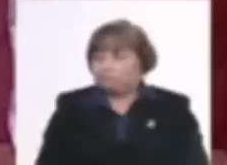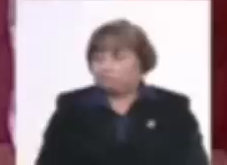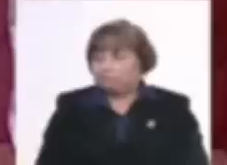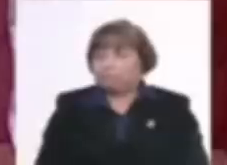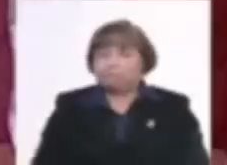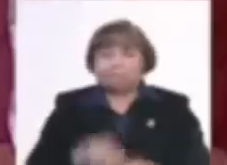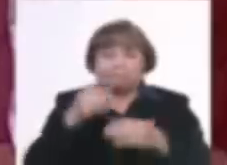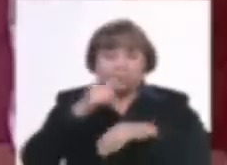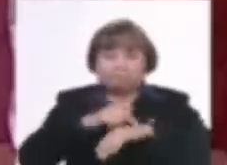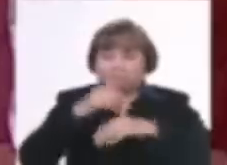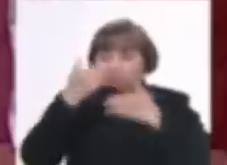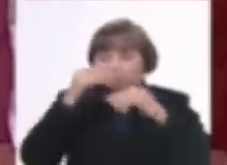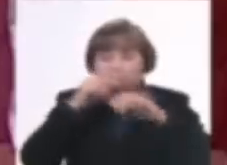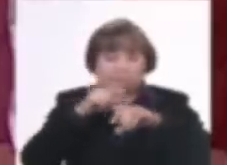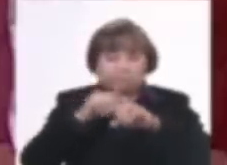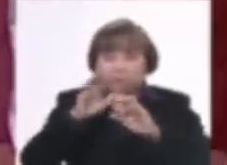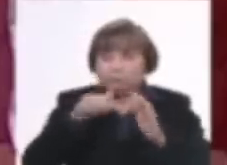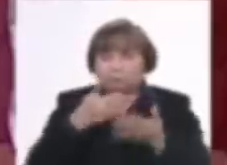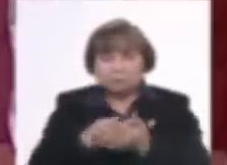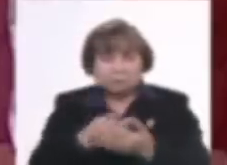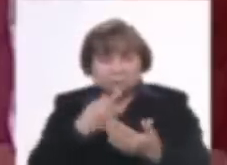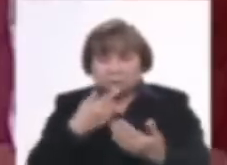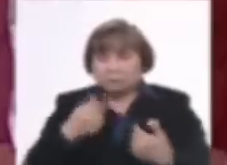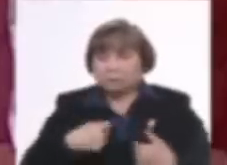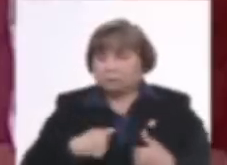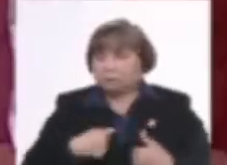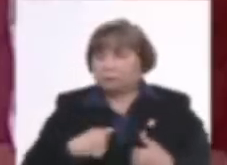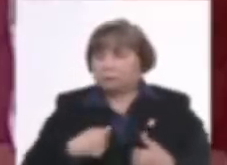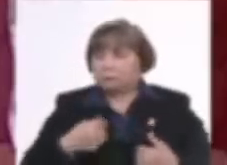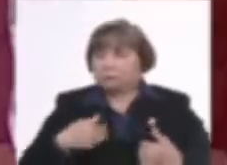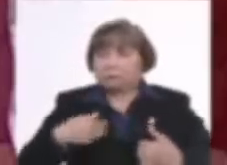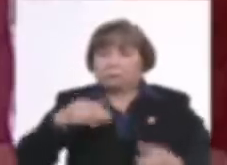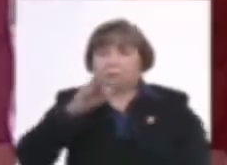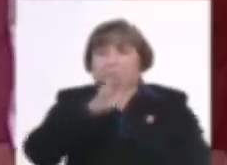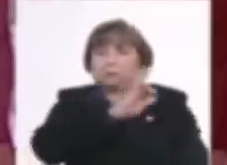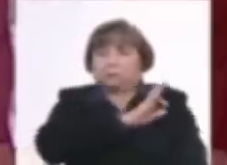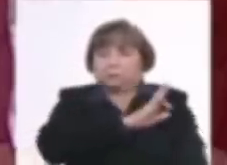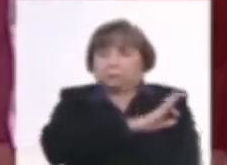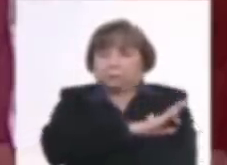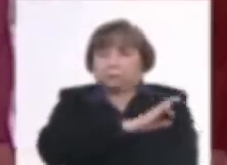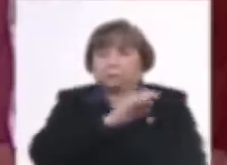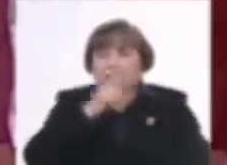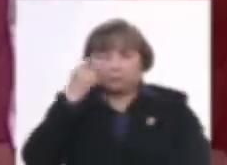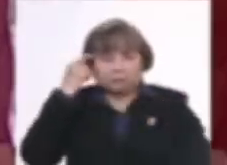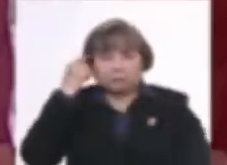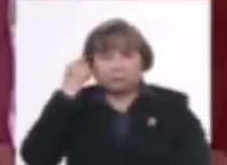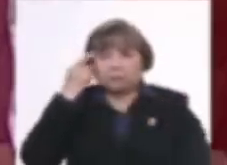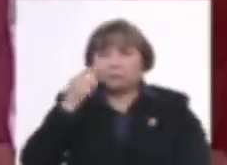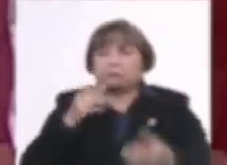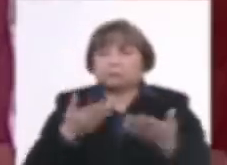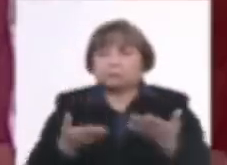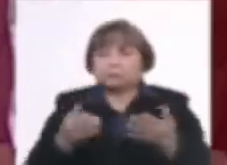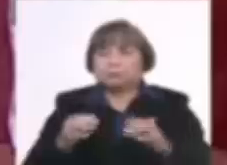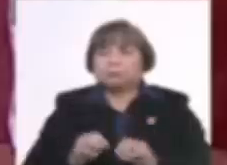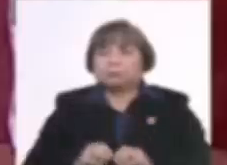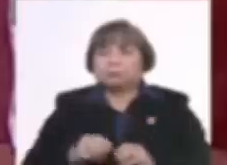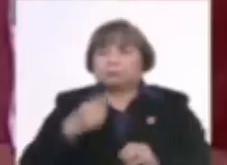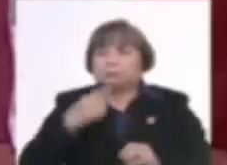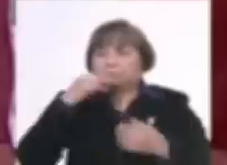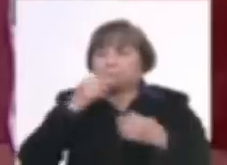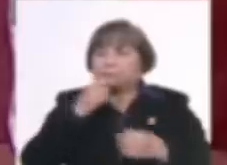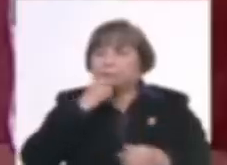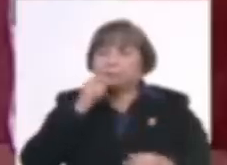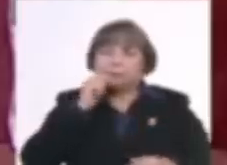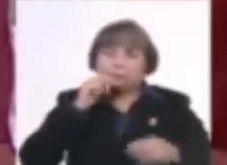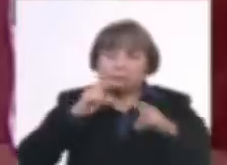Bueno, de los horarios y todo eso, yo contestaba en la fiscalía. También hay que tener un tema en cuenta, que hay reserva